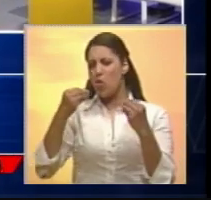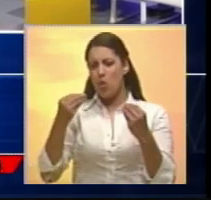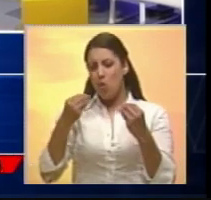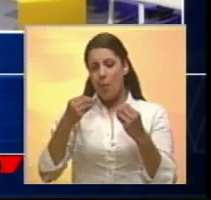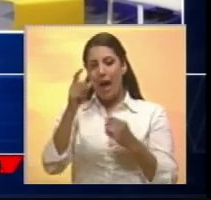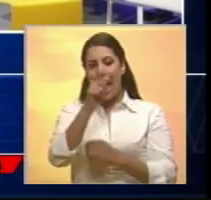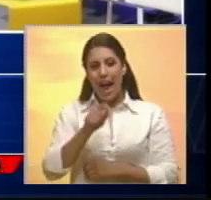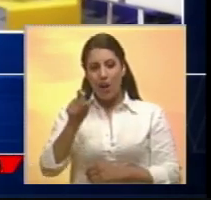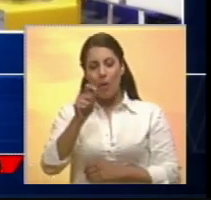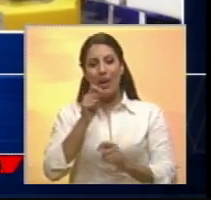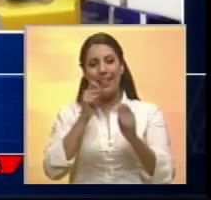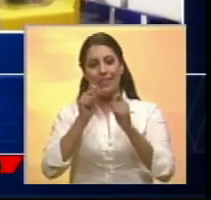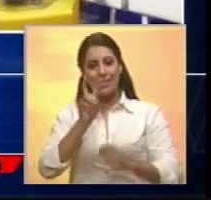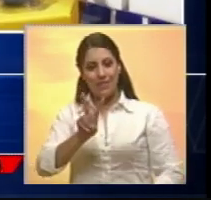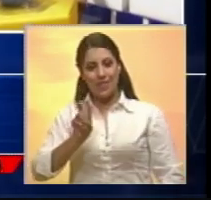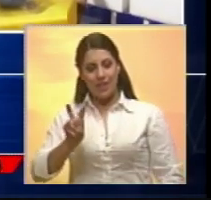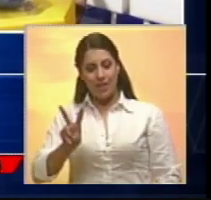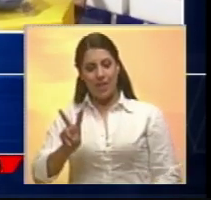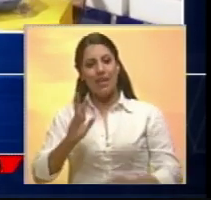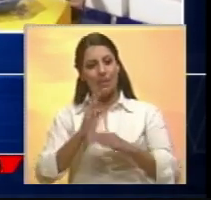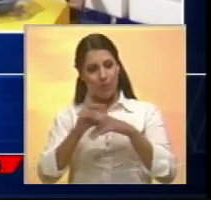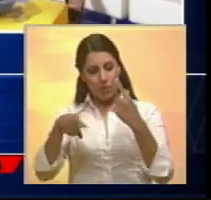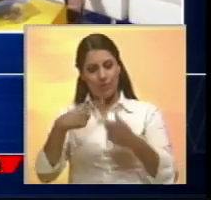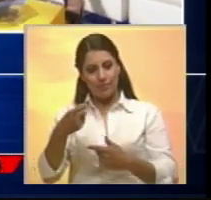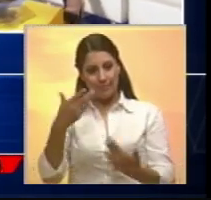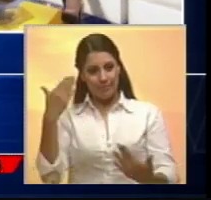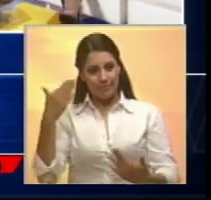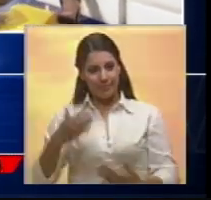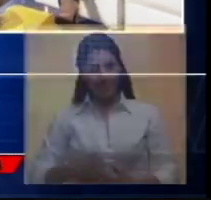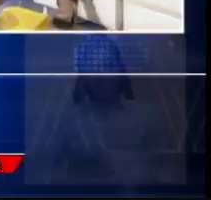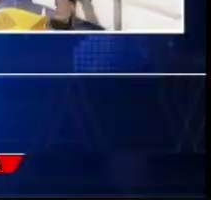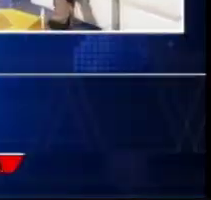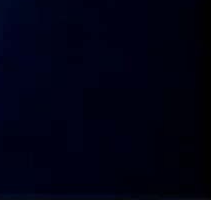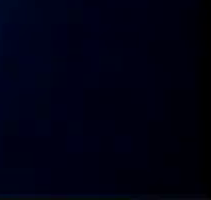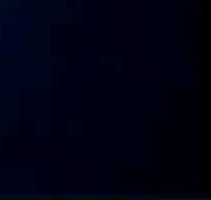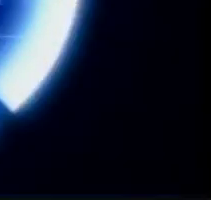de @entrevistabebé. Los esperamos en la próxima parte. Ya veremos.